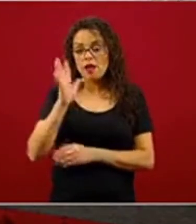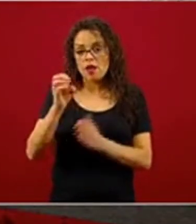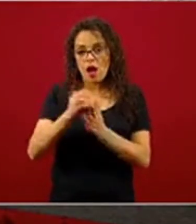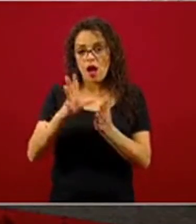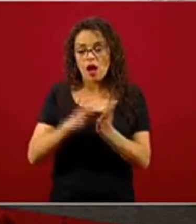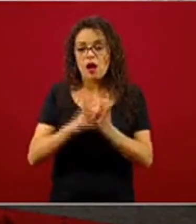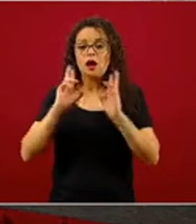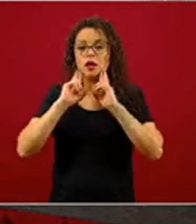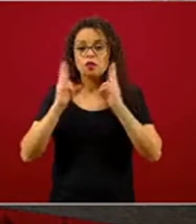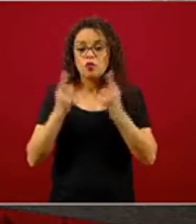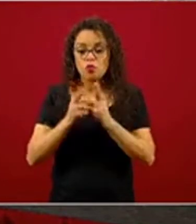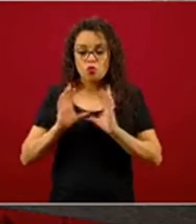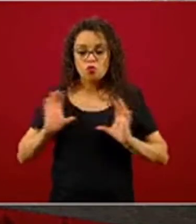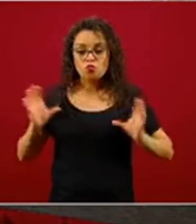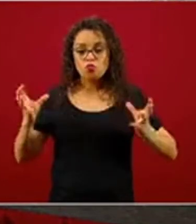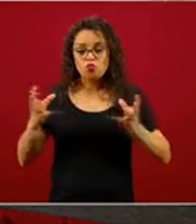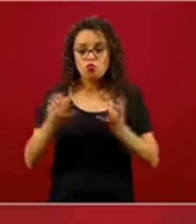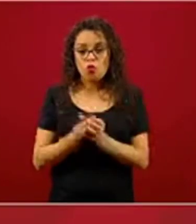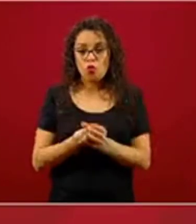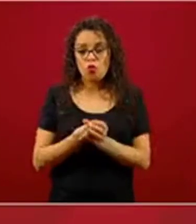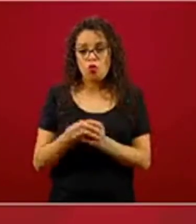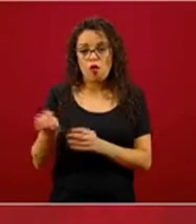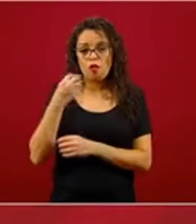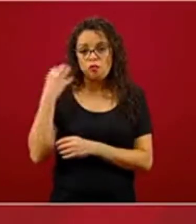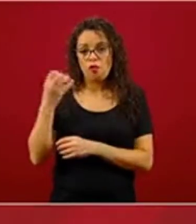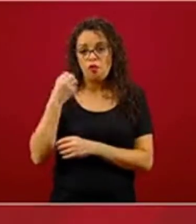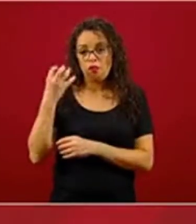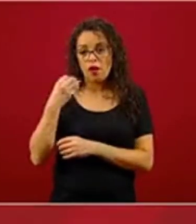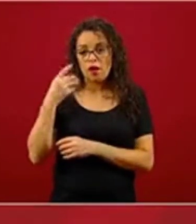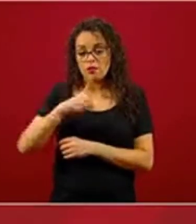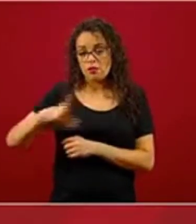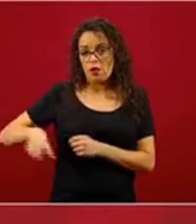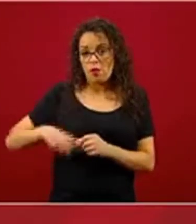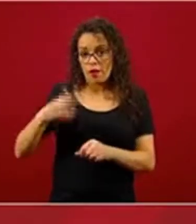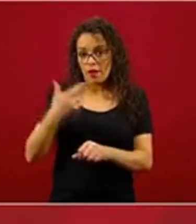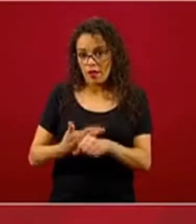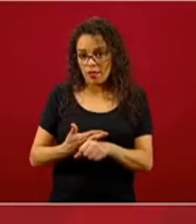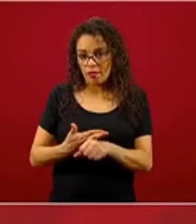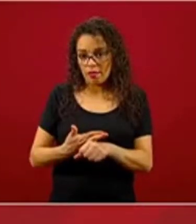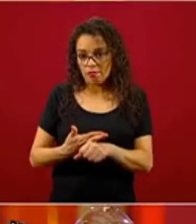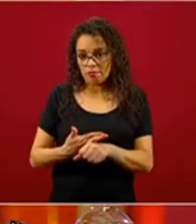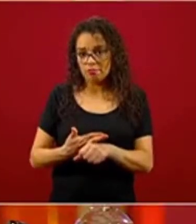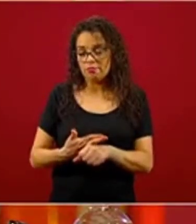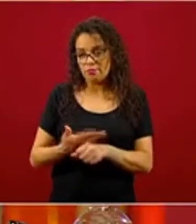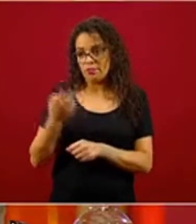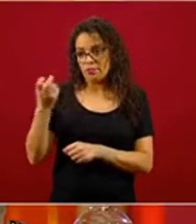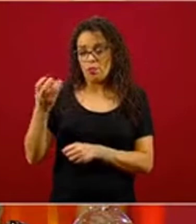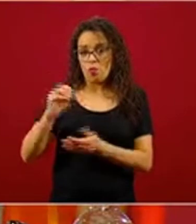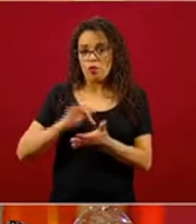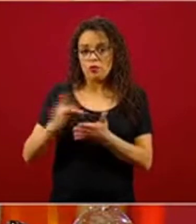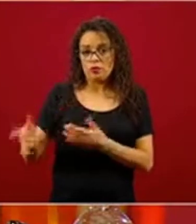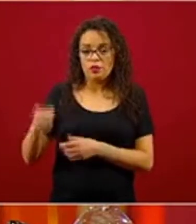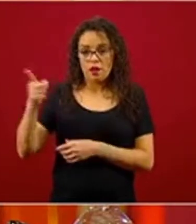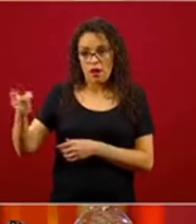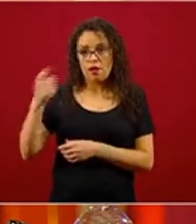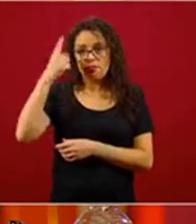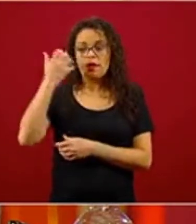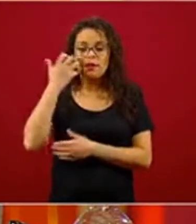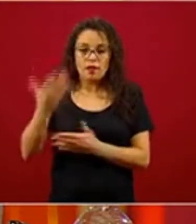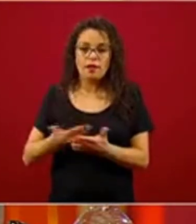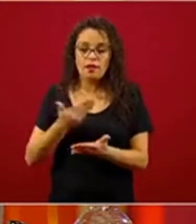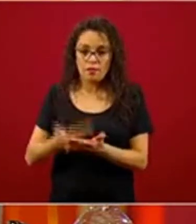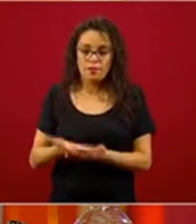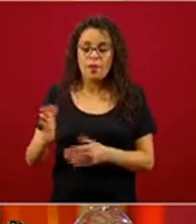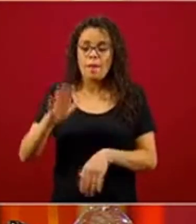Conferencia Nacional de Gobernadores, por iniciativa de la propia conferencia, a quien le agradecemos la iniciativa, y vamos a entrar en muchos detalles técnicos